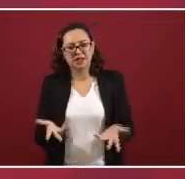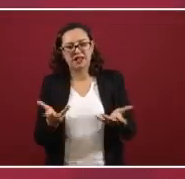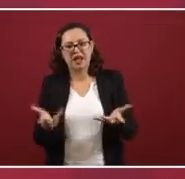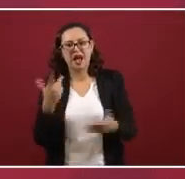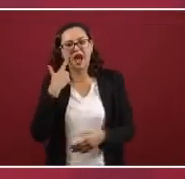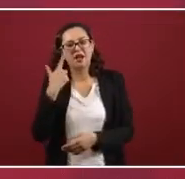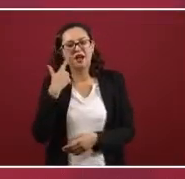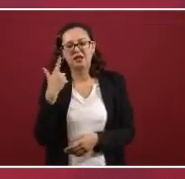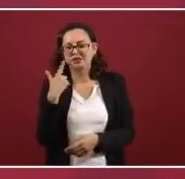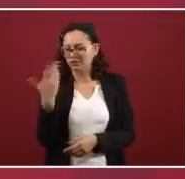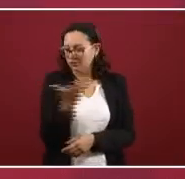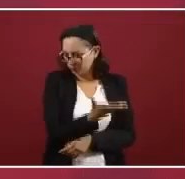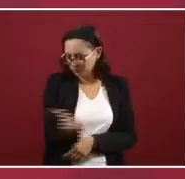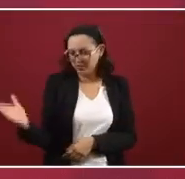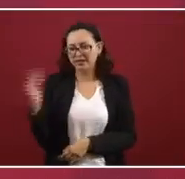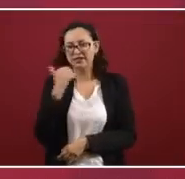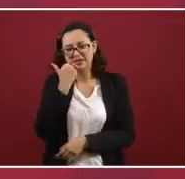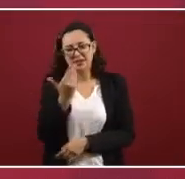solicitando créditos,